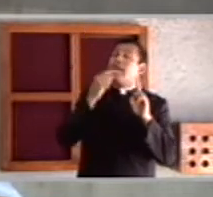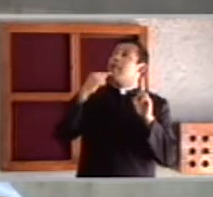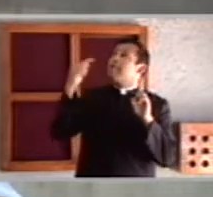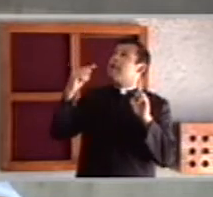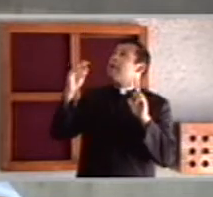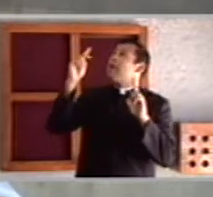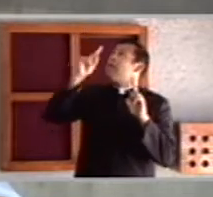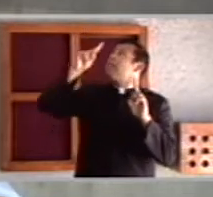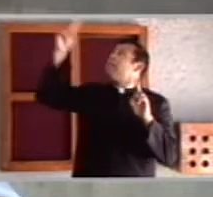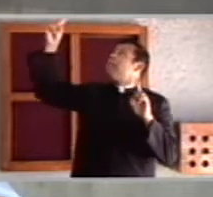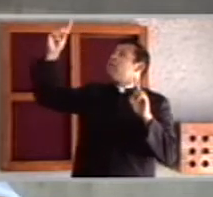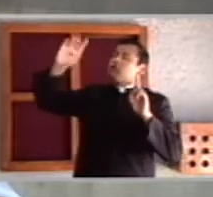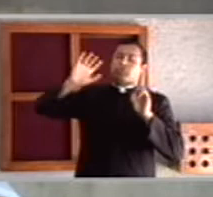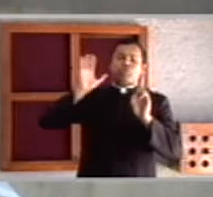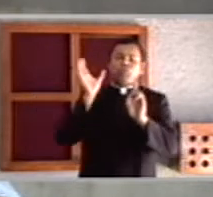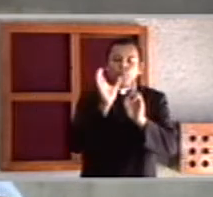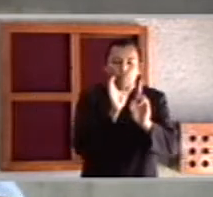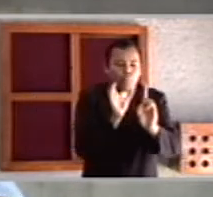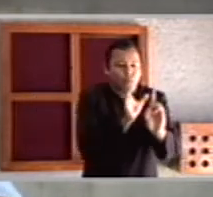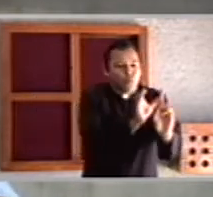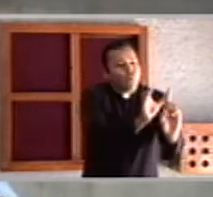me salva.